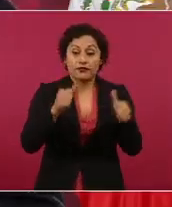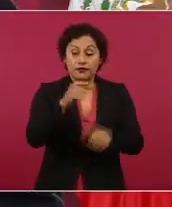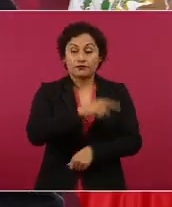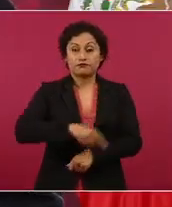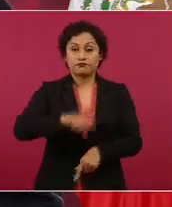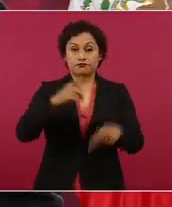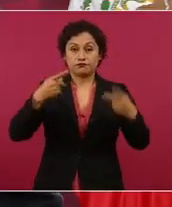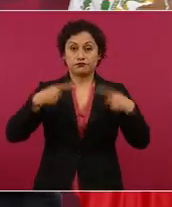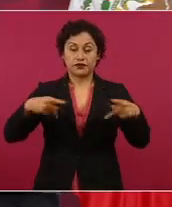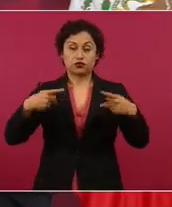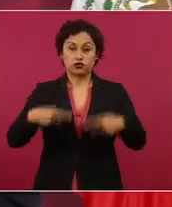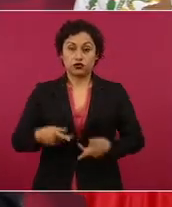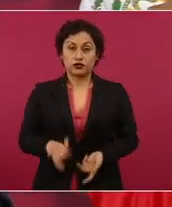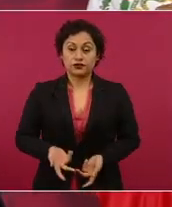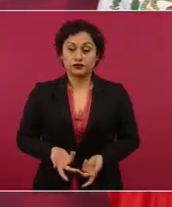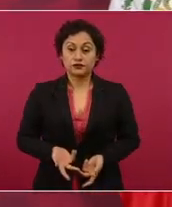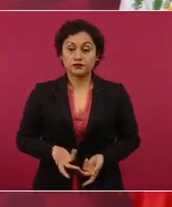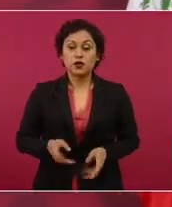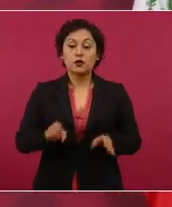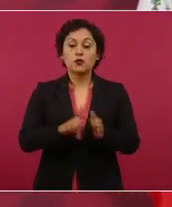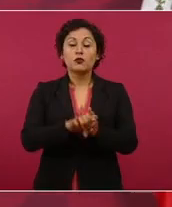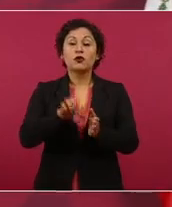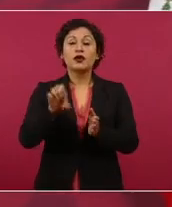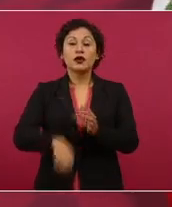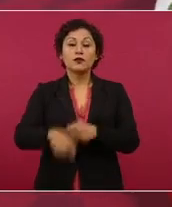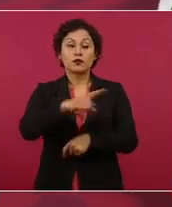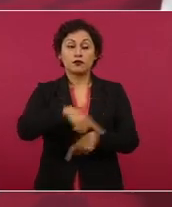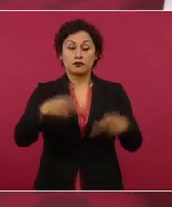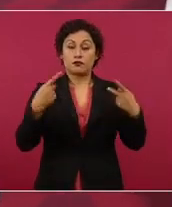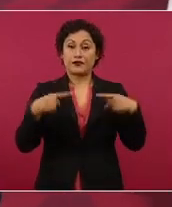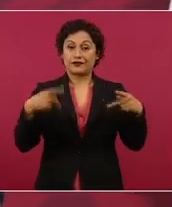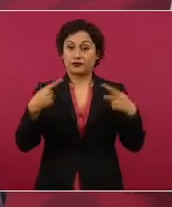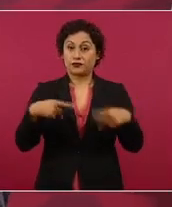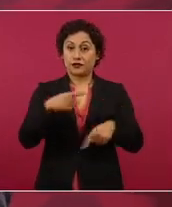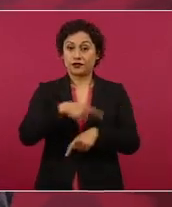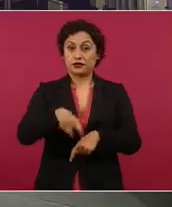en este caso en los aficionados.